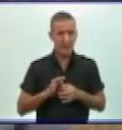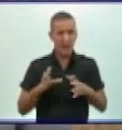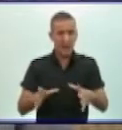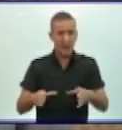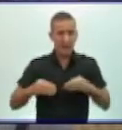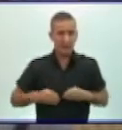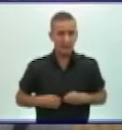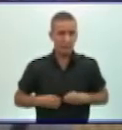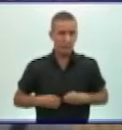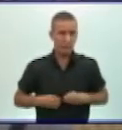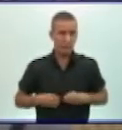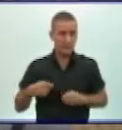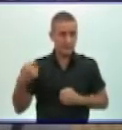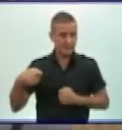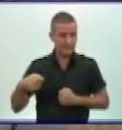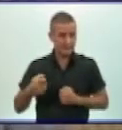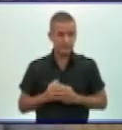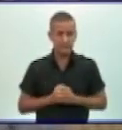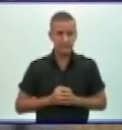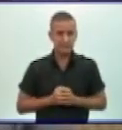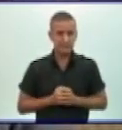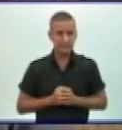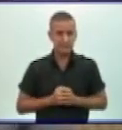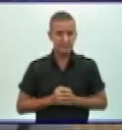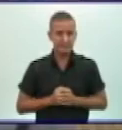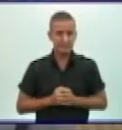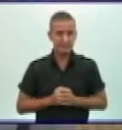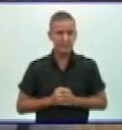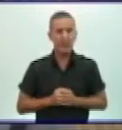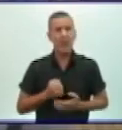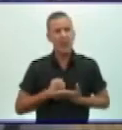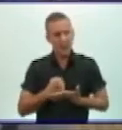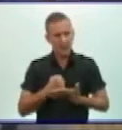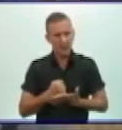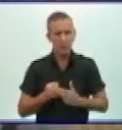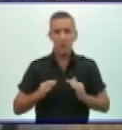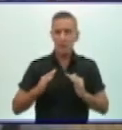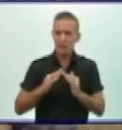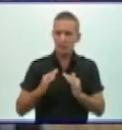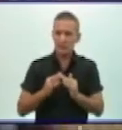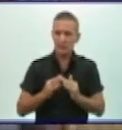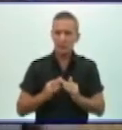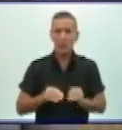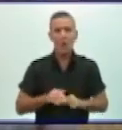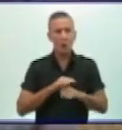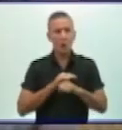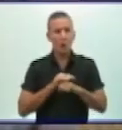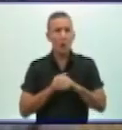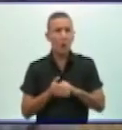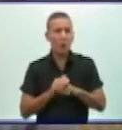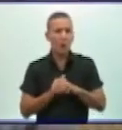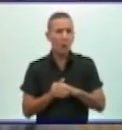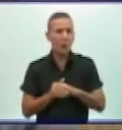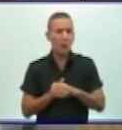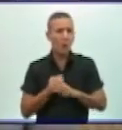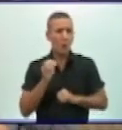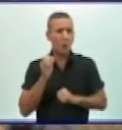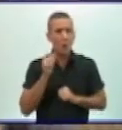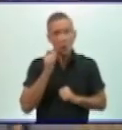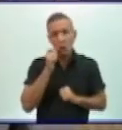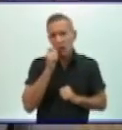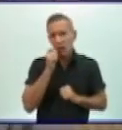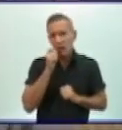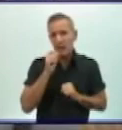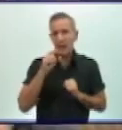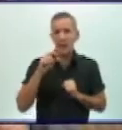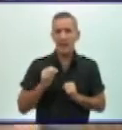Algunos tienen con ayudar en las cuestiones de la casa, con un hermano que quizás es más pequeño, con un abuelo que es una persona mayor, con